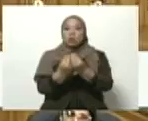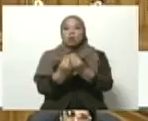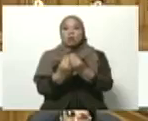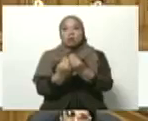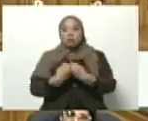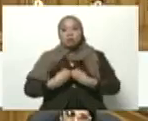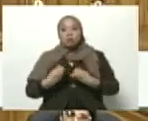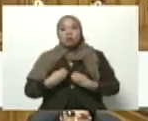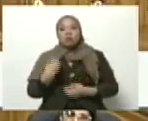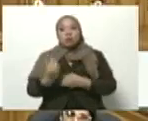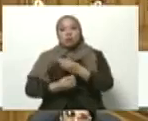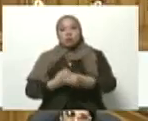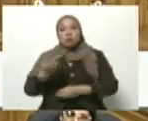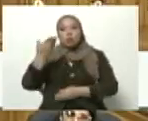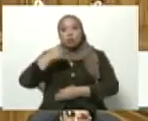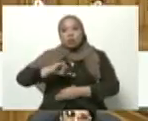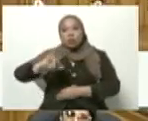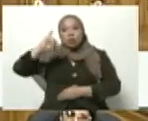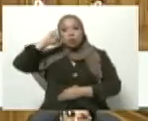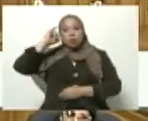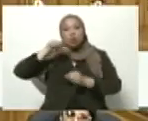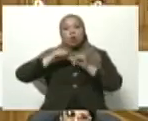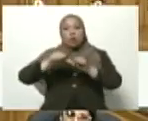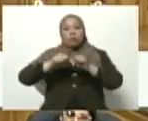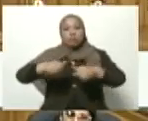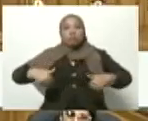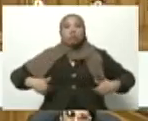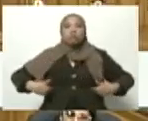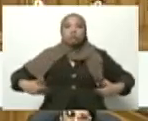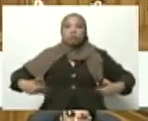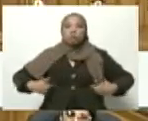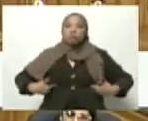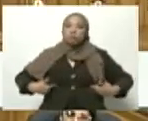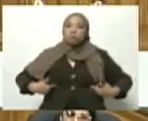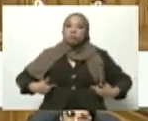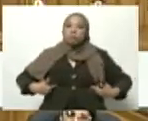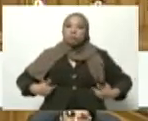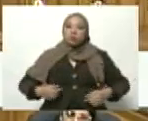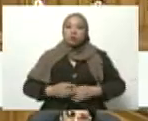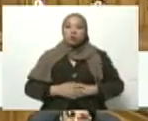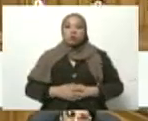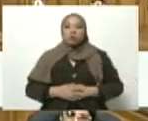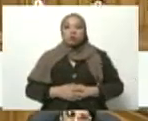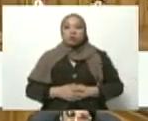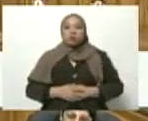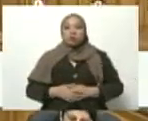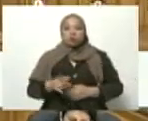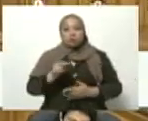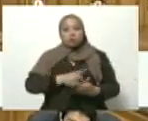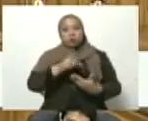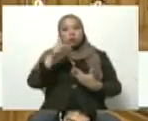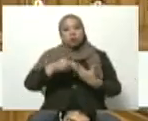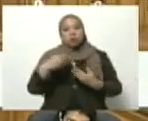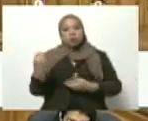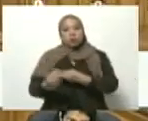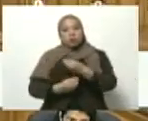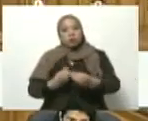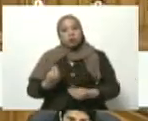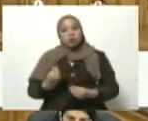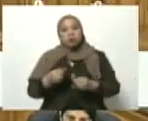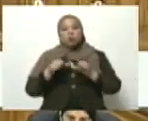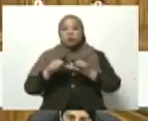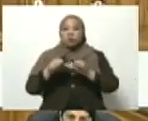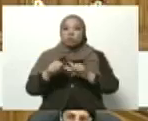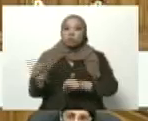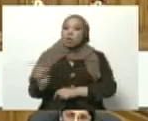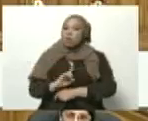y los venezolanos lo saben, lo tenemos la presión montada. Eso lo hago, no crean que es que yo no quiero. Yo tengo el plan, pero solo cuando se den las condiciones.